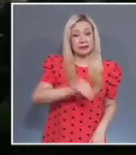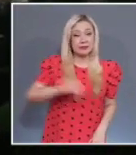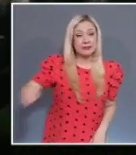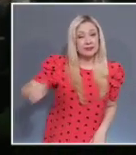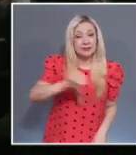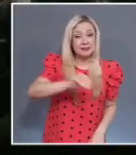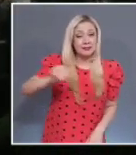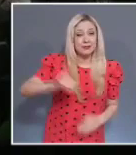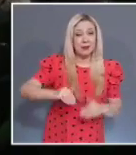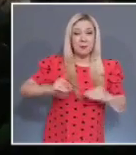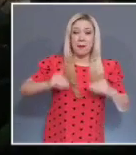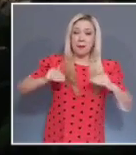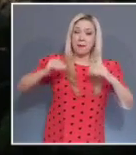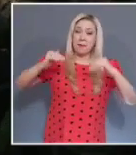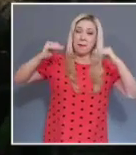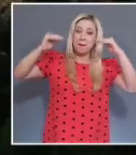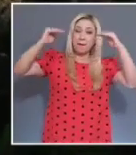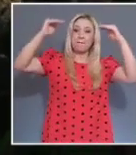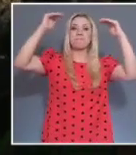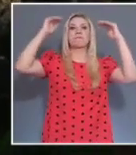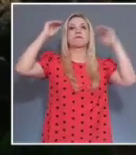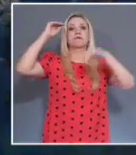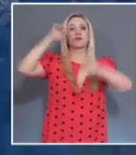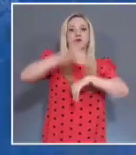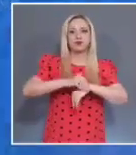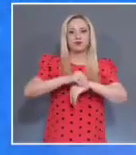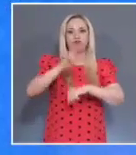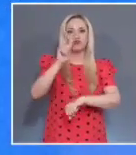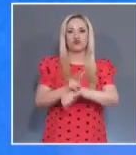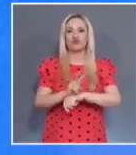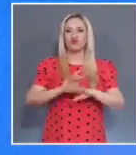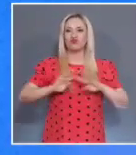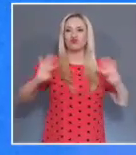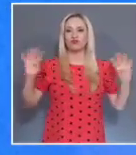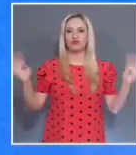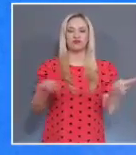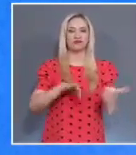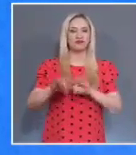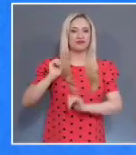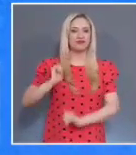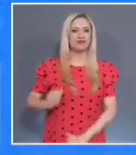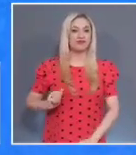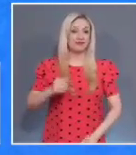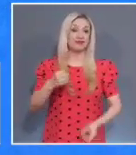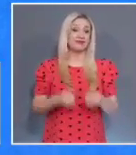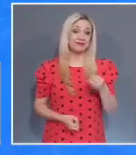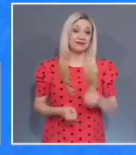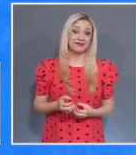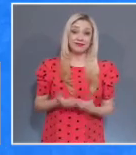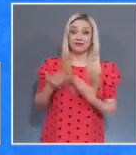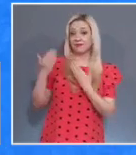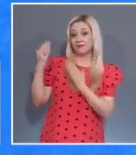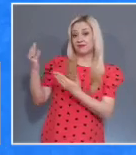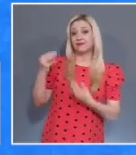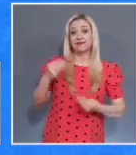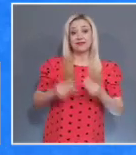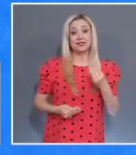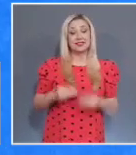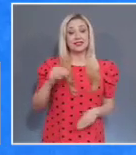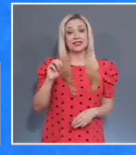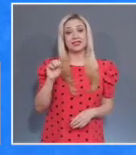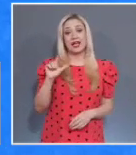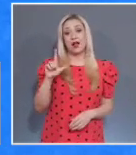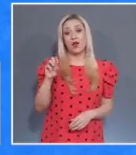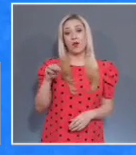formar parte del Consejo de la Judicatura Federal. El magistrado Saloma ha dejado una huella imborrable en la